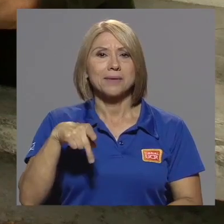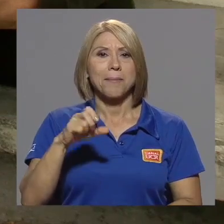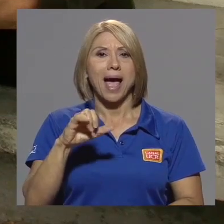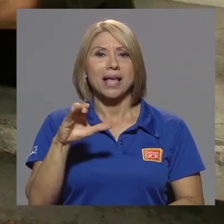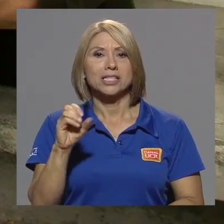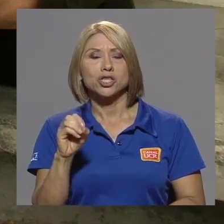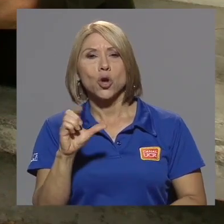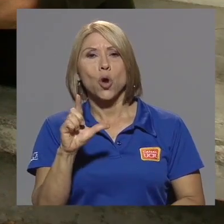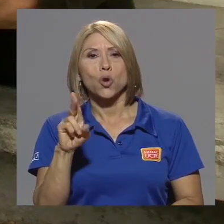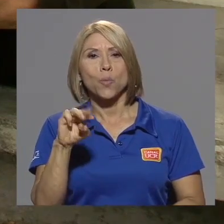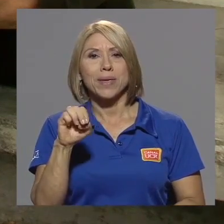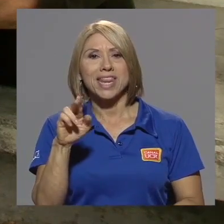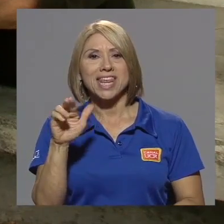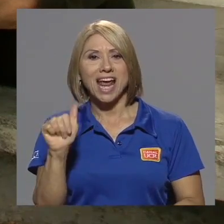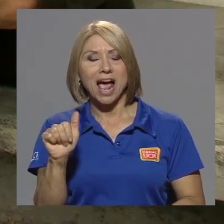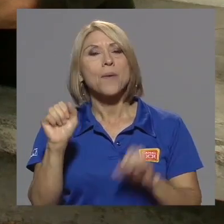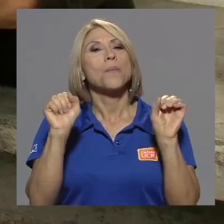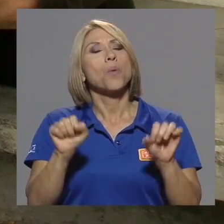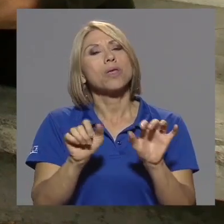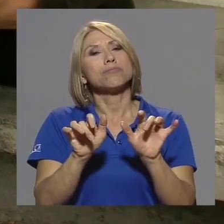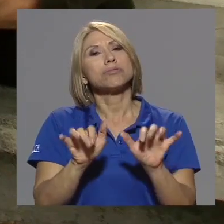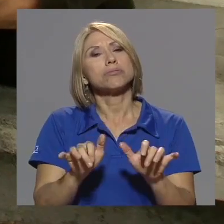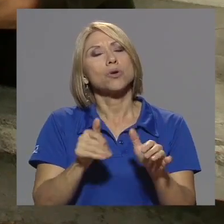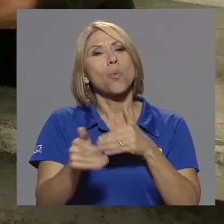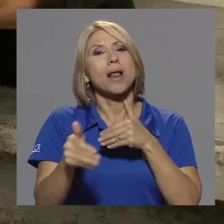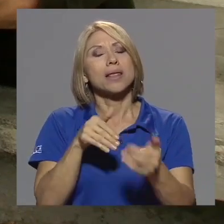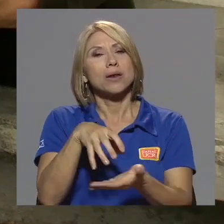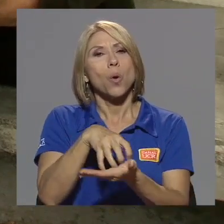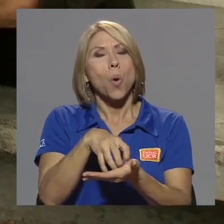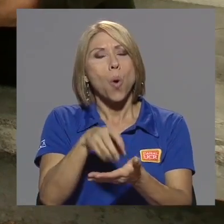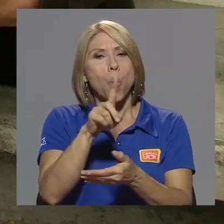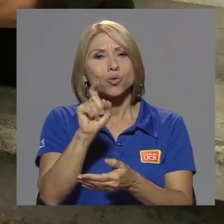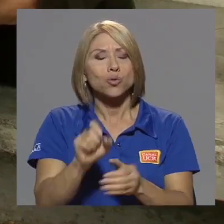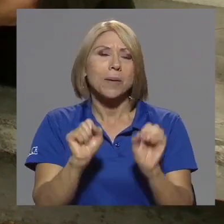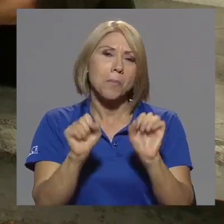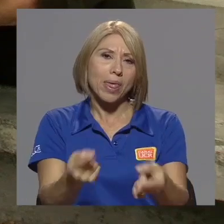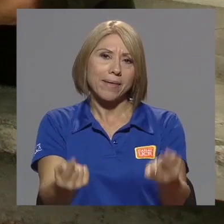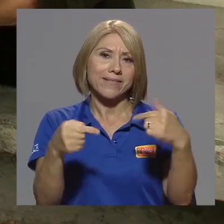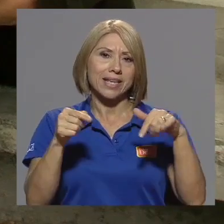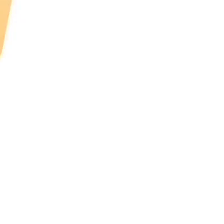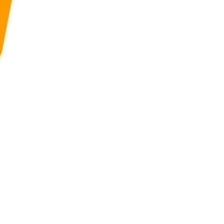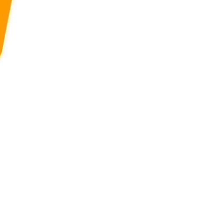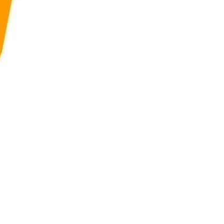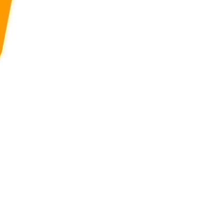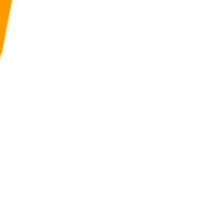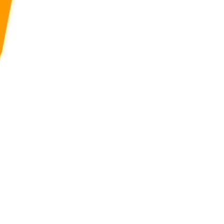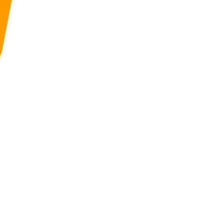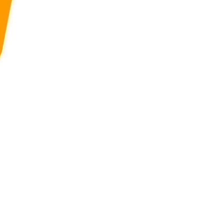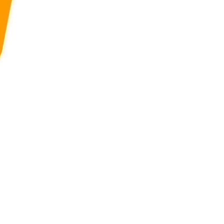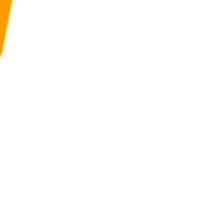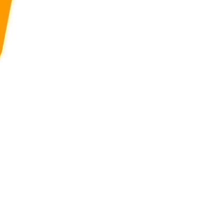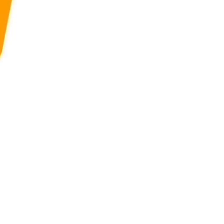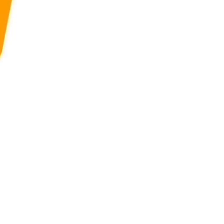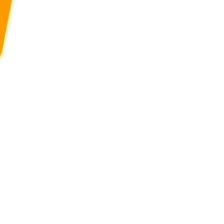como Espacio Lumínica nos pueden escribir cualquier consulta y ojalá puedan asistir.